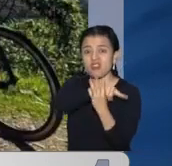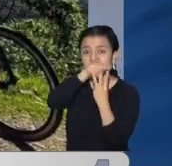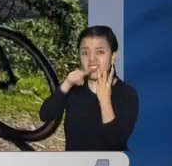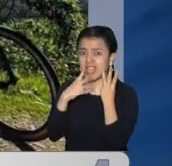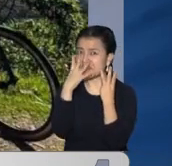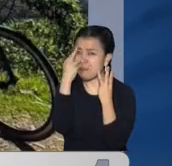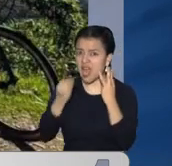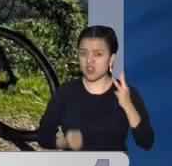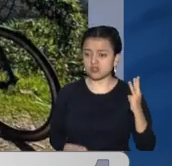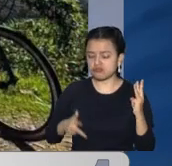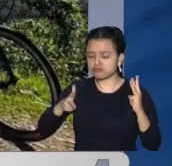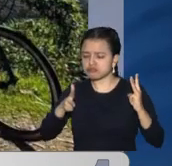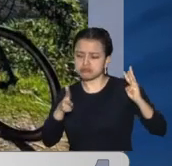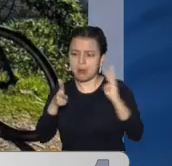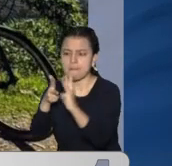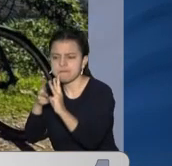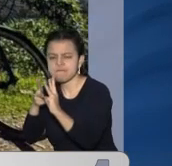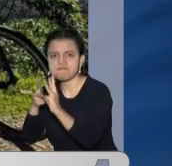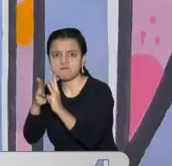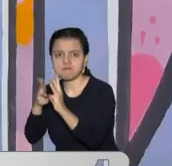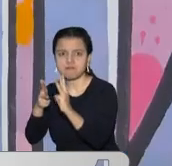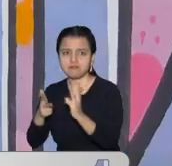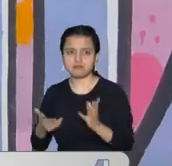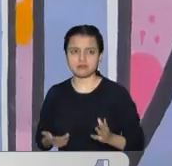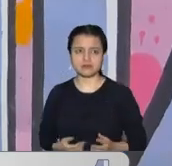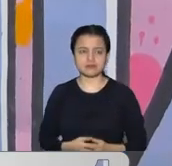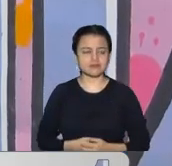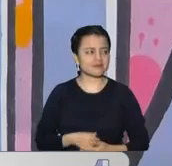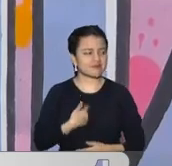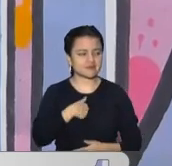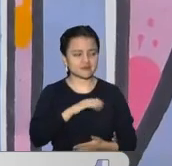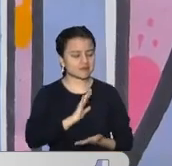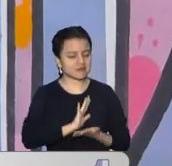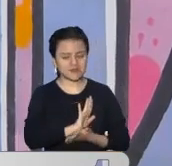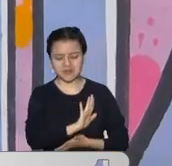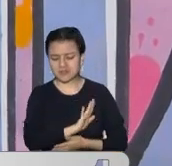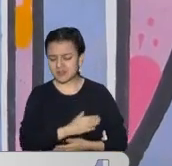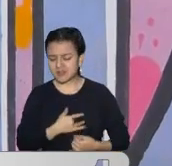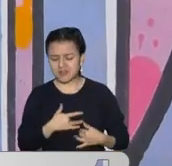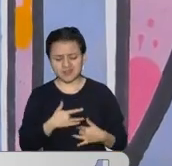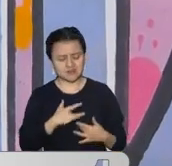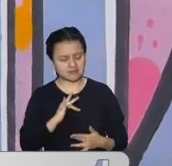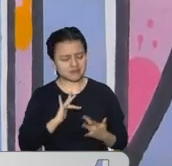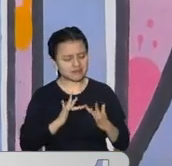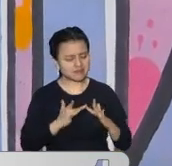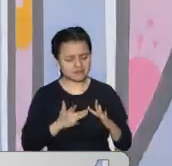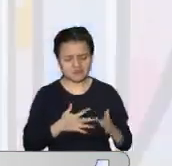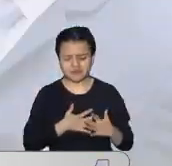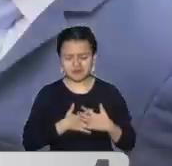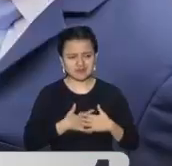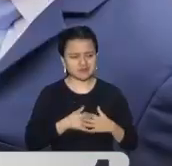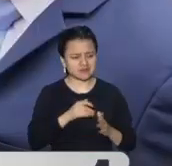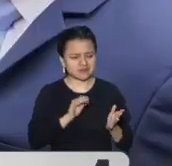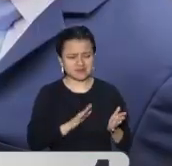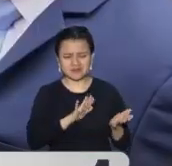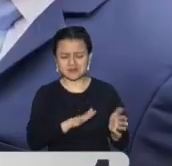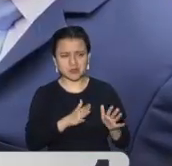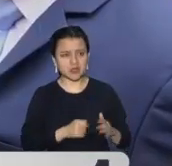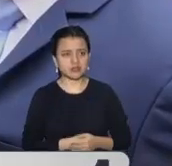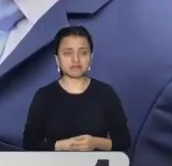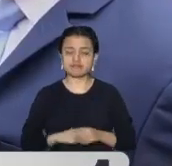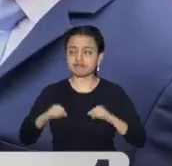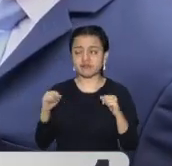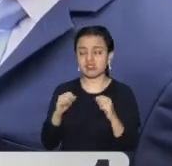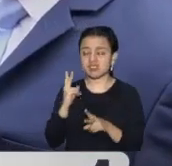se movilizaba en su bicicleta. Por no darle la sigla, rechazo, eso es un asesinato brutal. Bogotá se ha vuelto muy